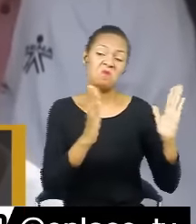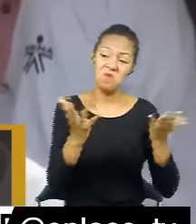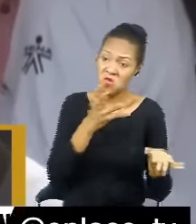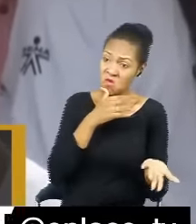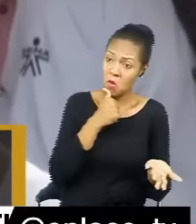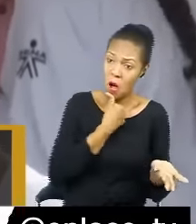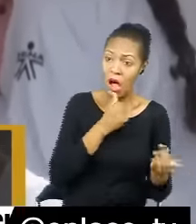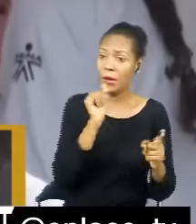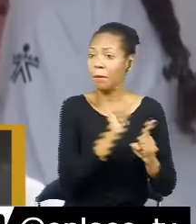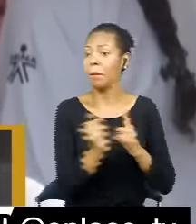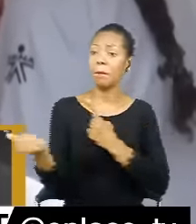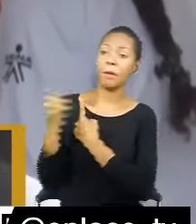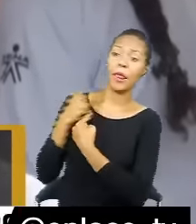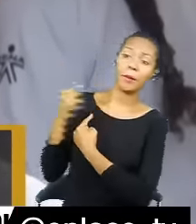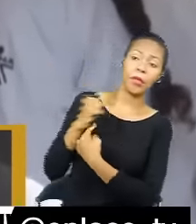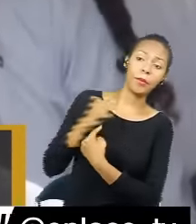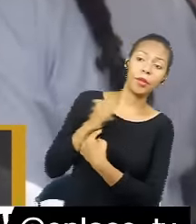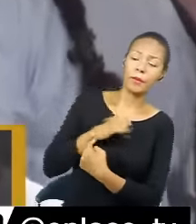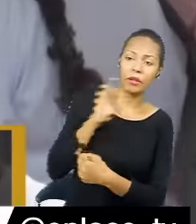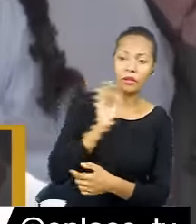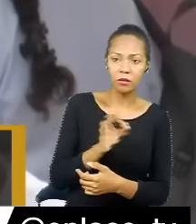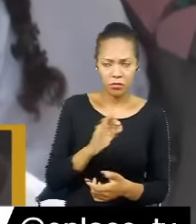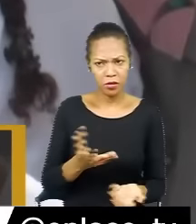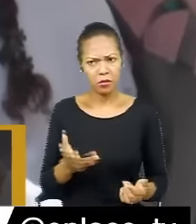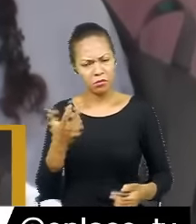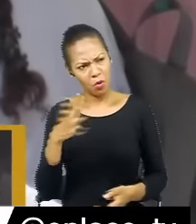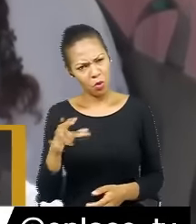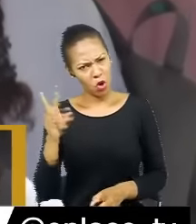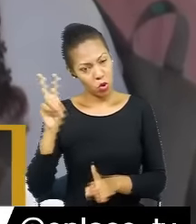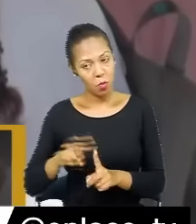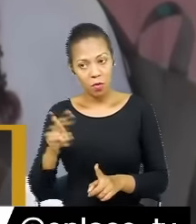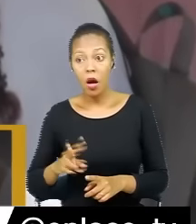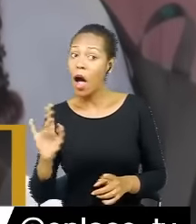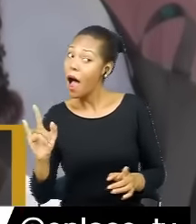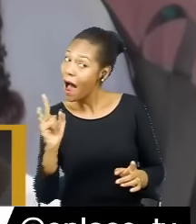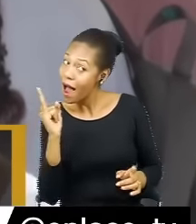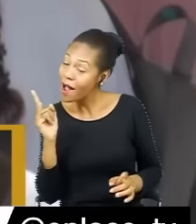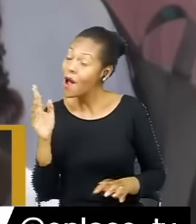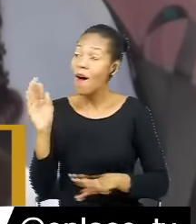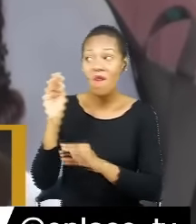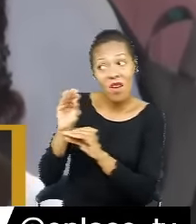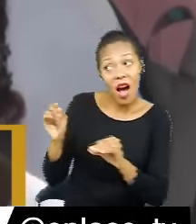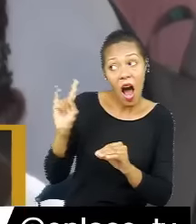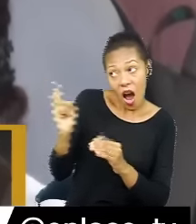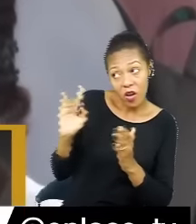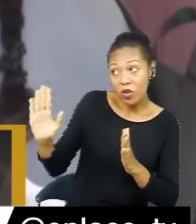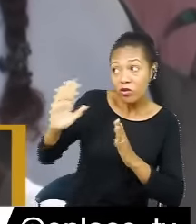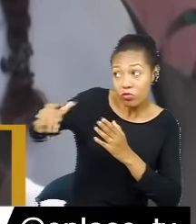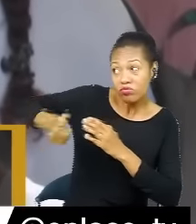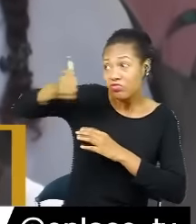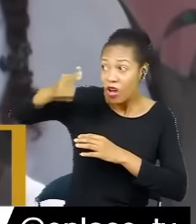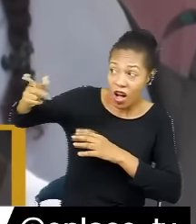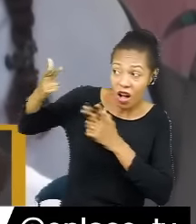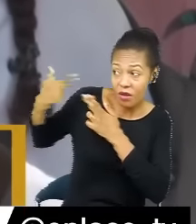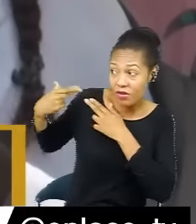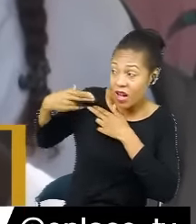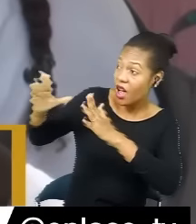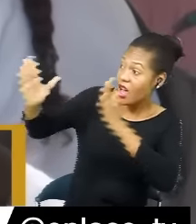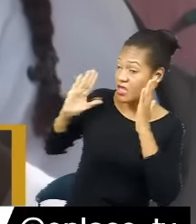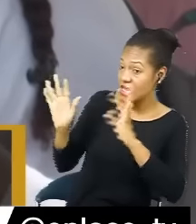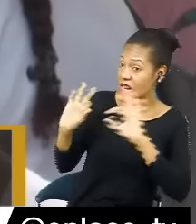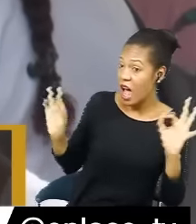ese entonces, hace 2 meses más o menos creo, se había hablado de que si no nos escuchaban, si no había atención de la alta administración, nos íbamos a